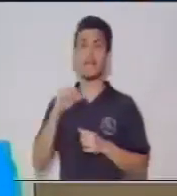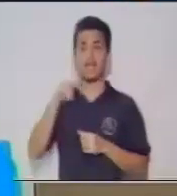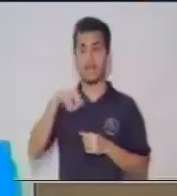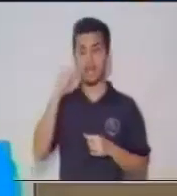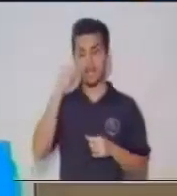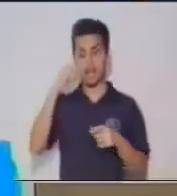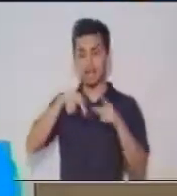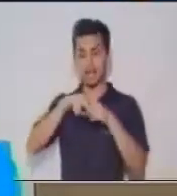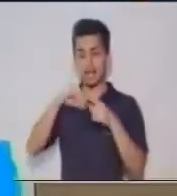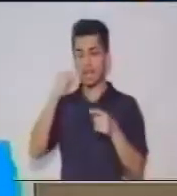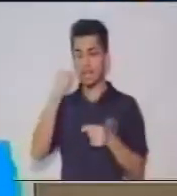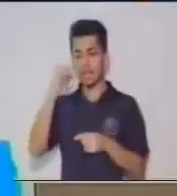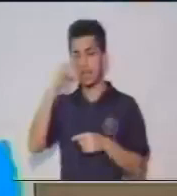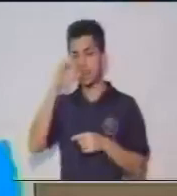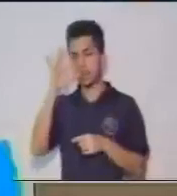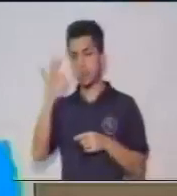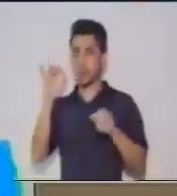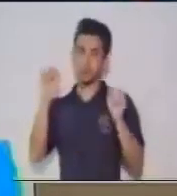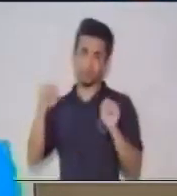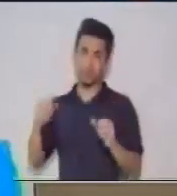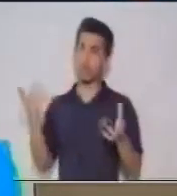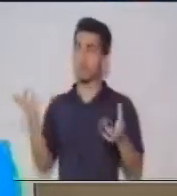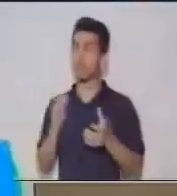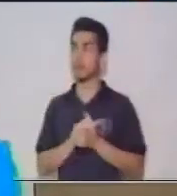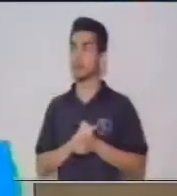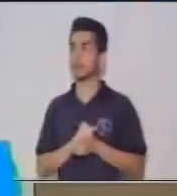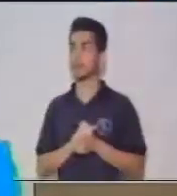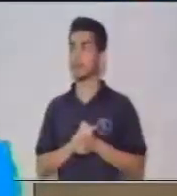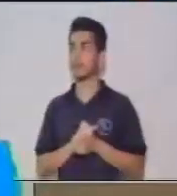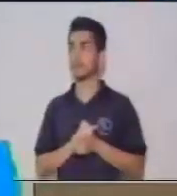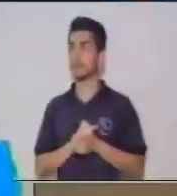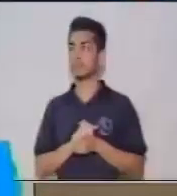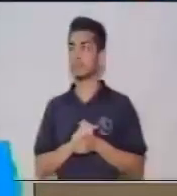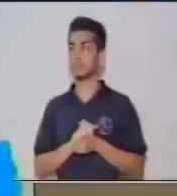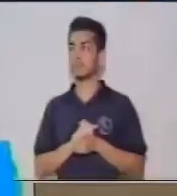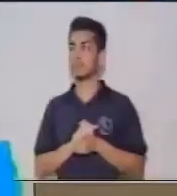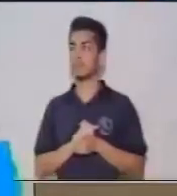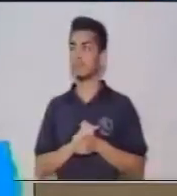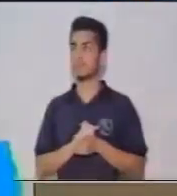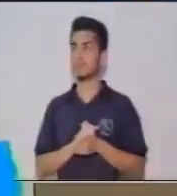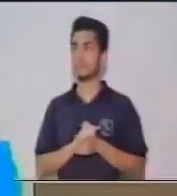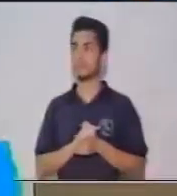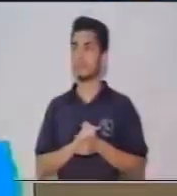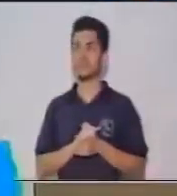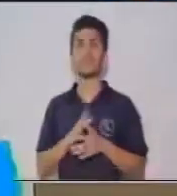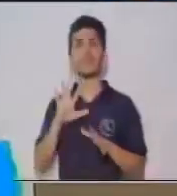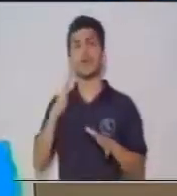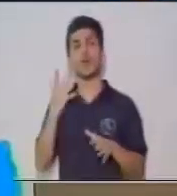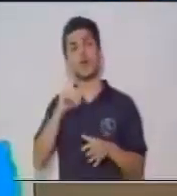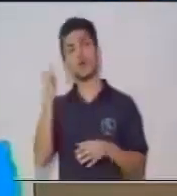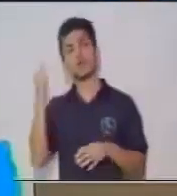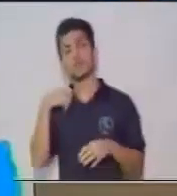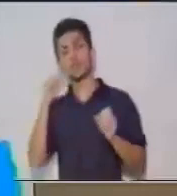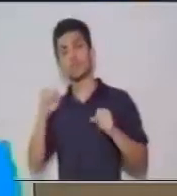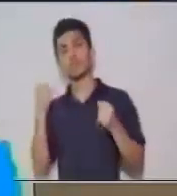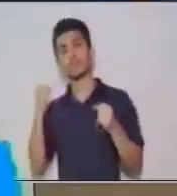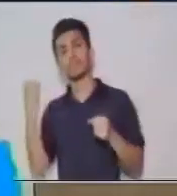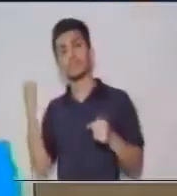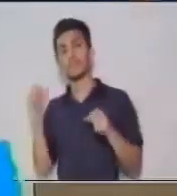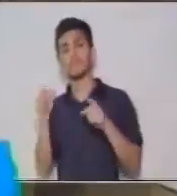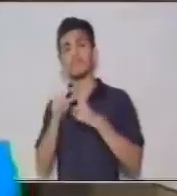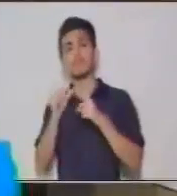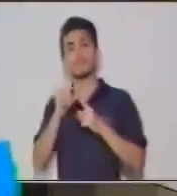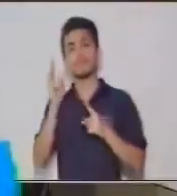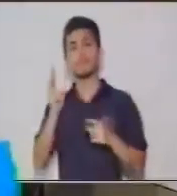¿Qué otra palabra? Quiero que piensen ahí donde ustedes se encuentran. Podemos formar de esta misma palabra.